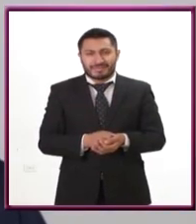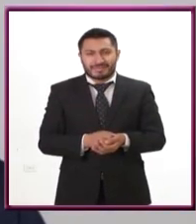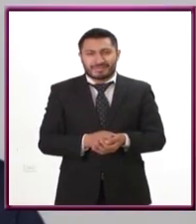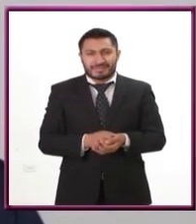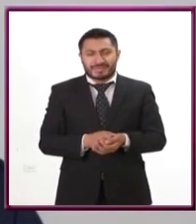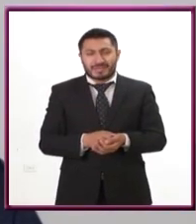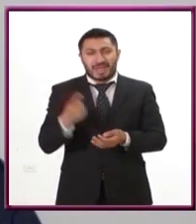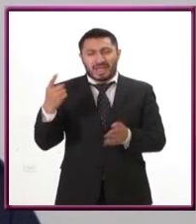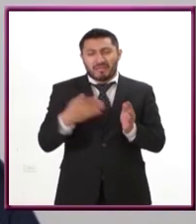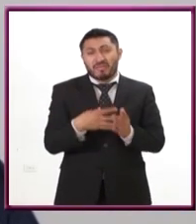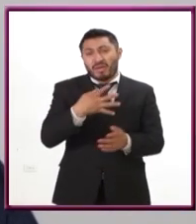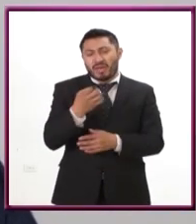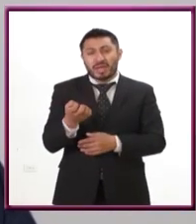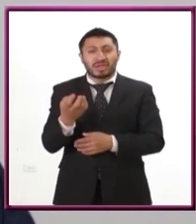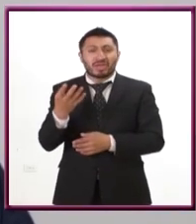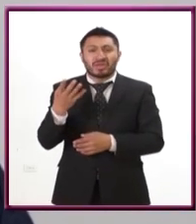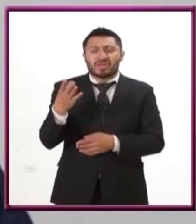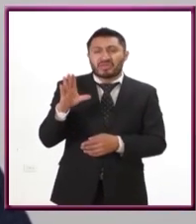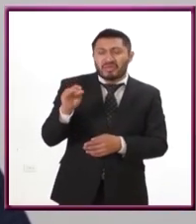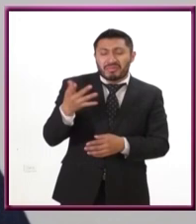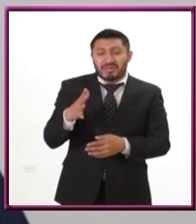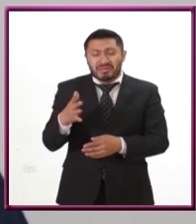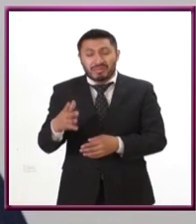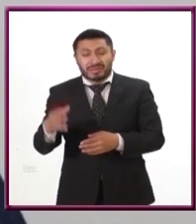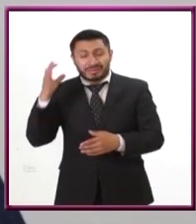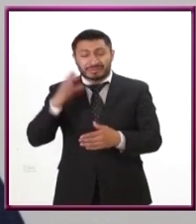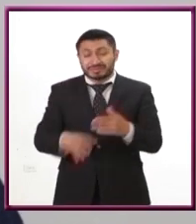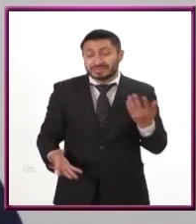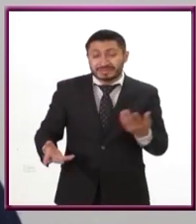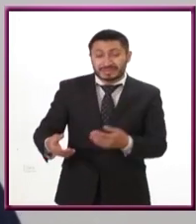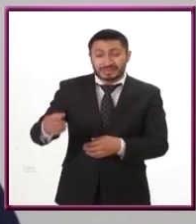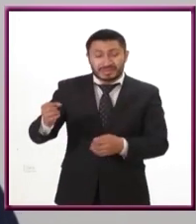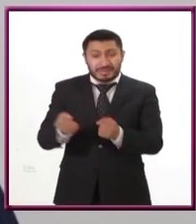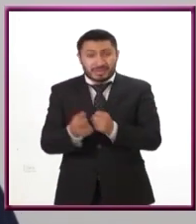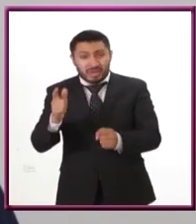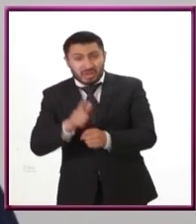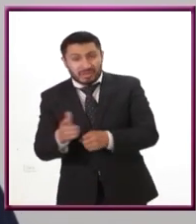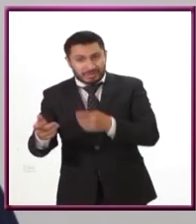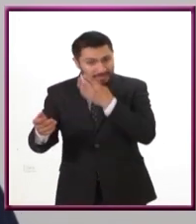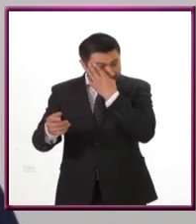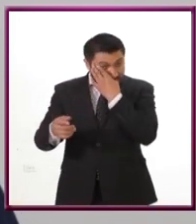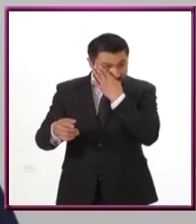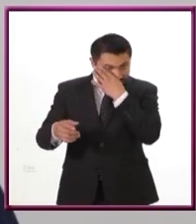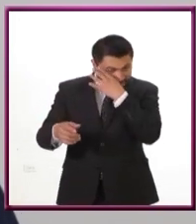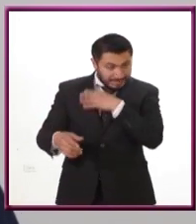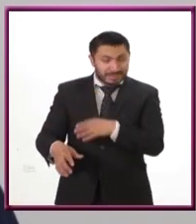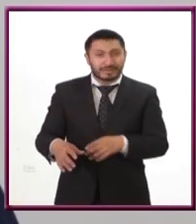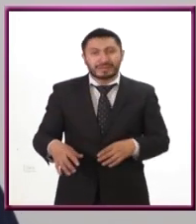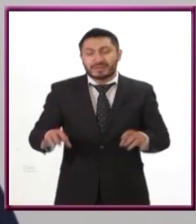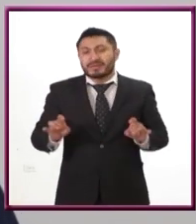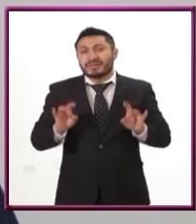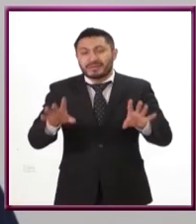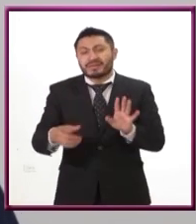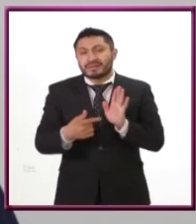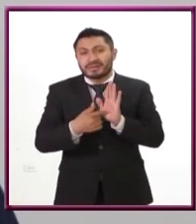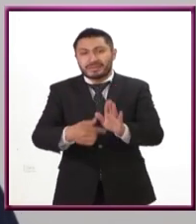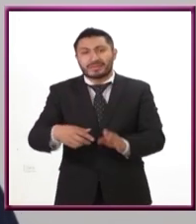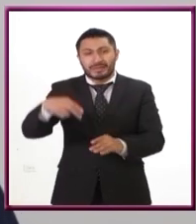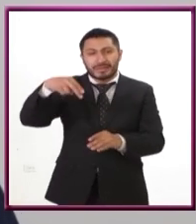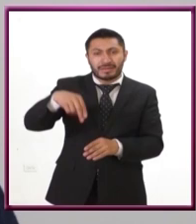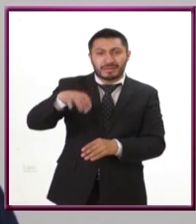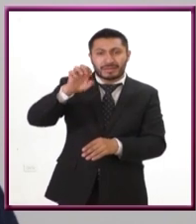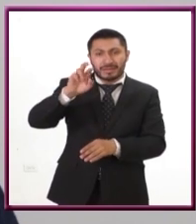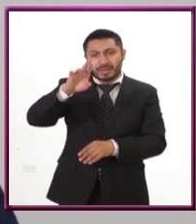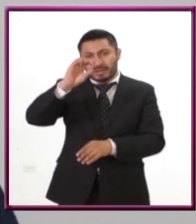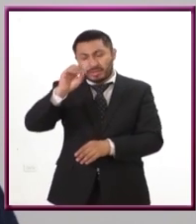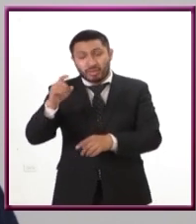A finales de la década de los 90, la socióloga australiana Judy Singer propuso el concepto de neurodiversidad, y lo definió